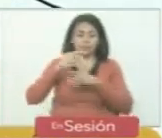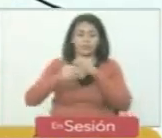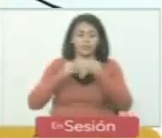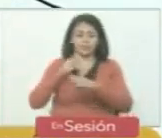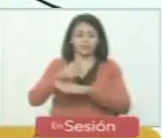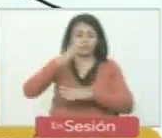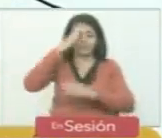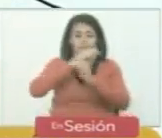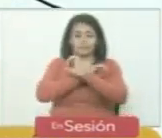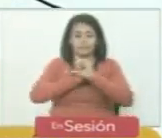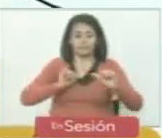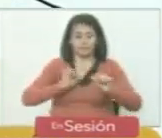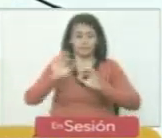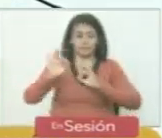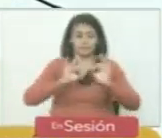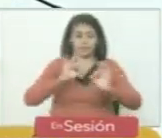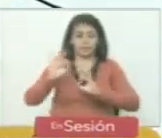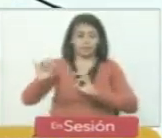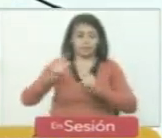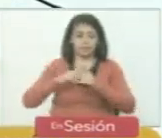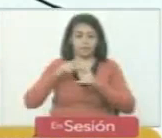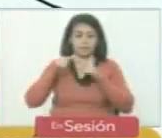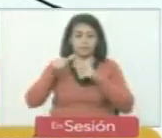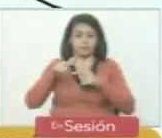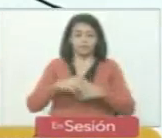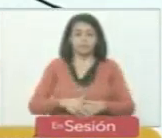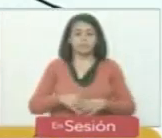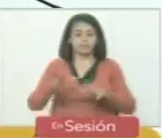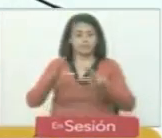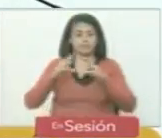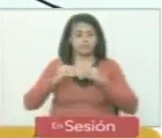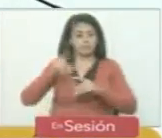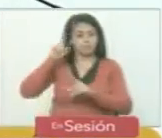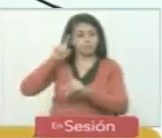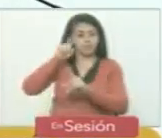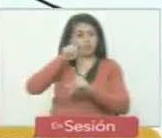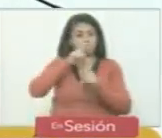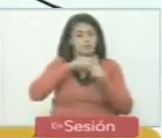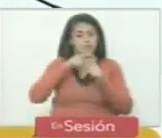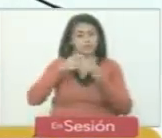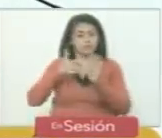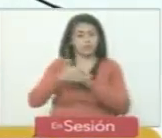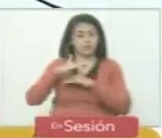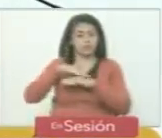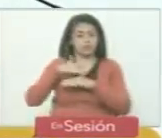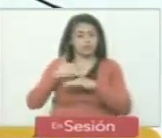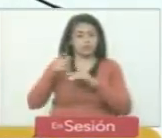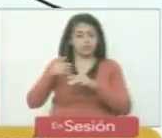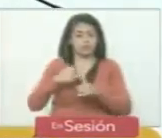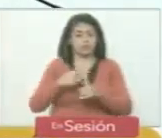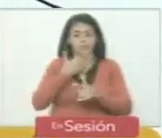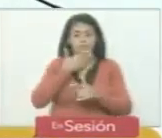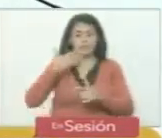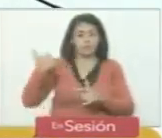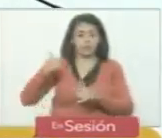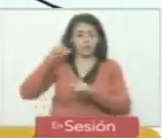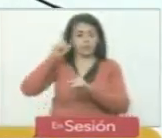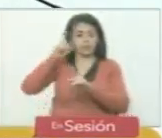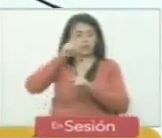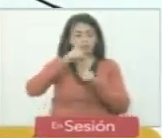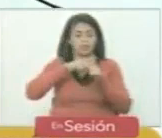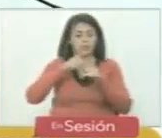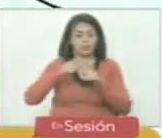Nacional fue equipada, adiestrada, adoctrinada con la mejor